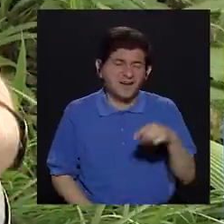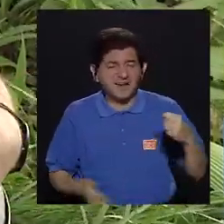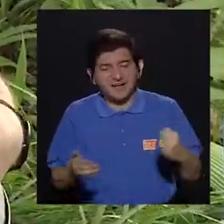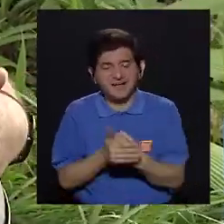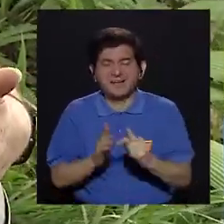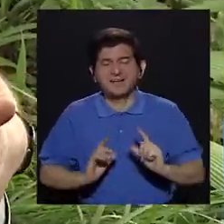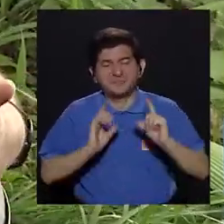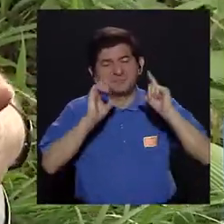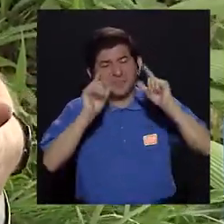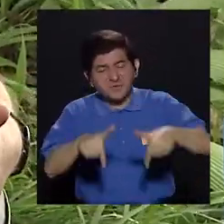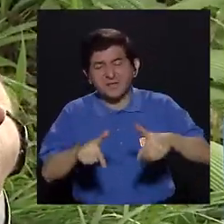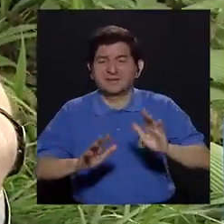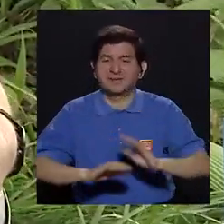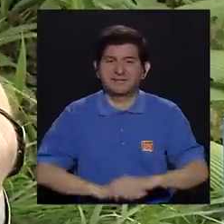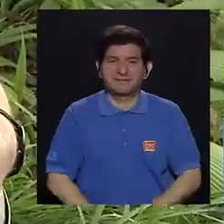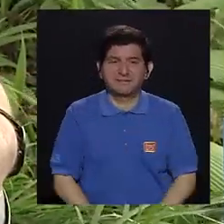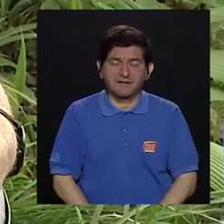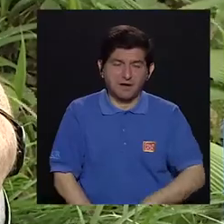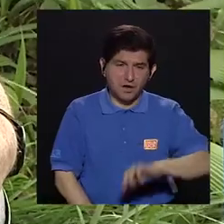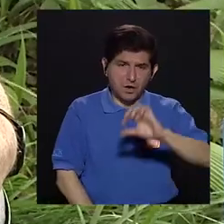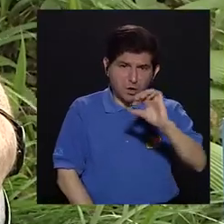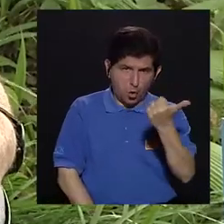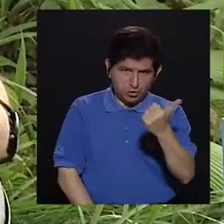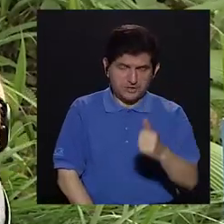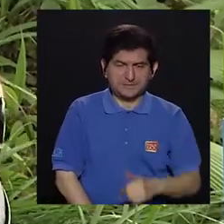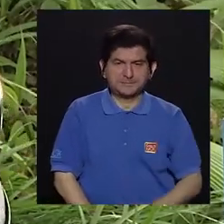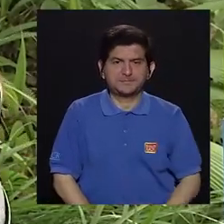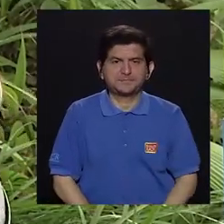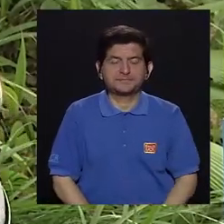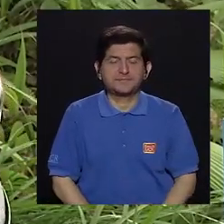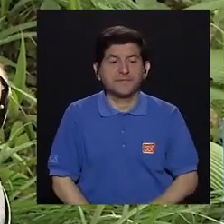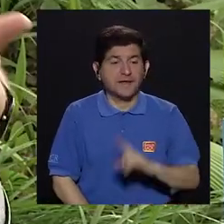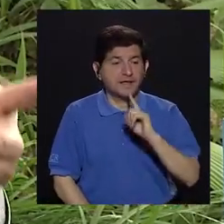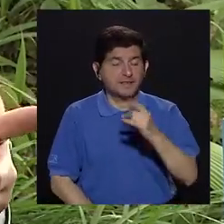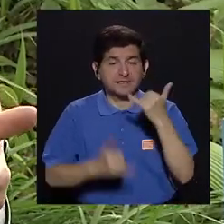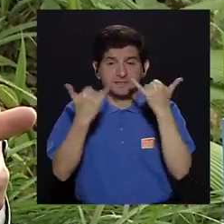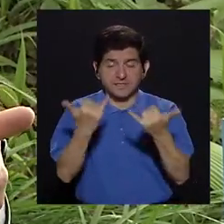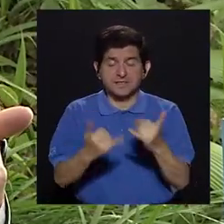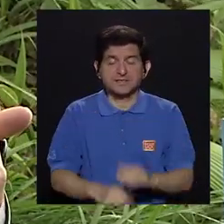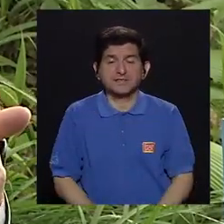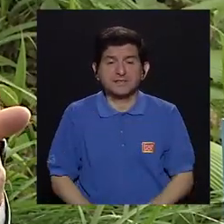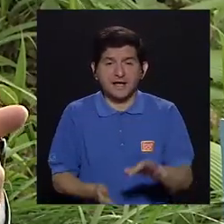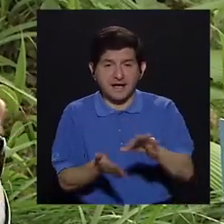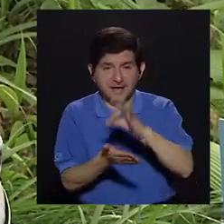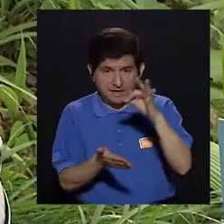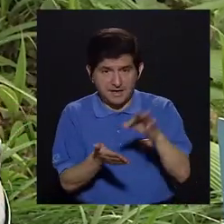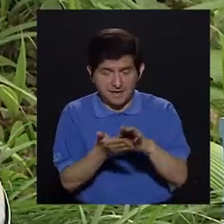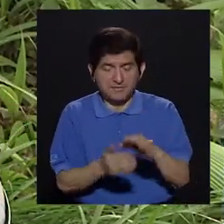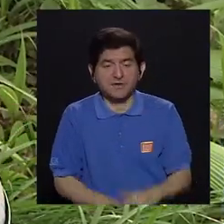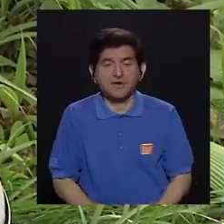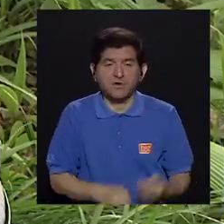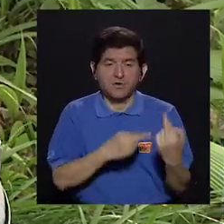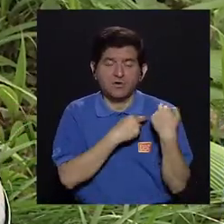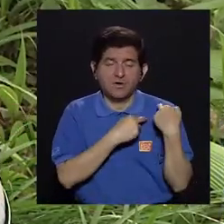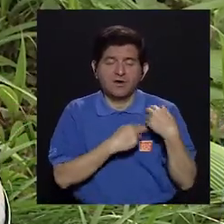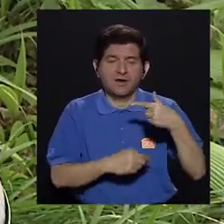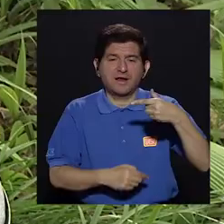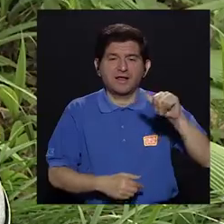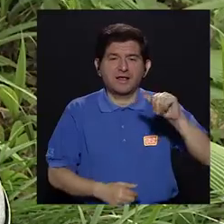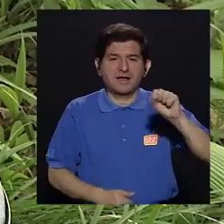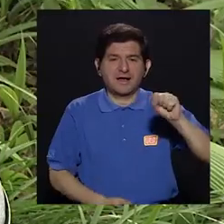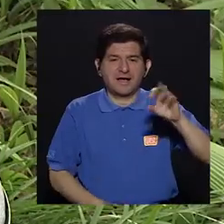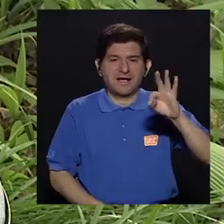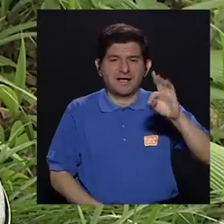botando frijoles y esto. La otra cuestión es que se ha dicho mucho que el frijol es causante de gastritis